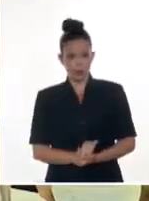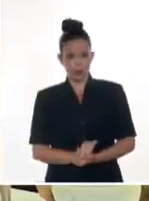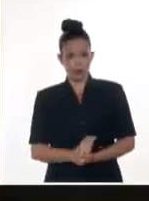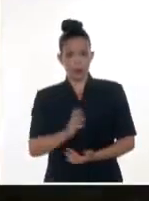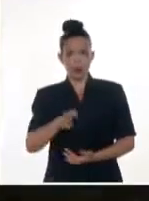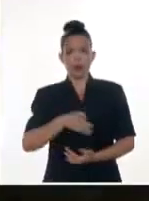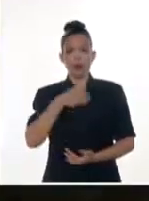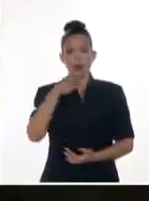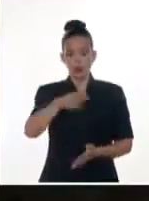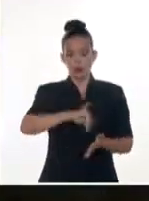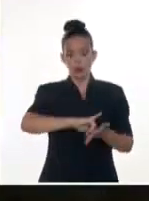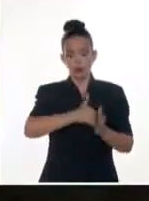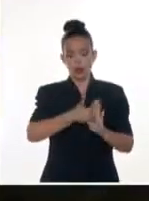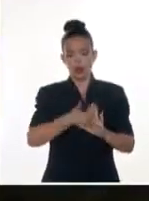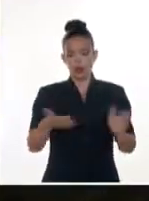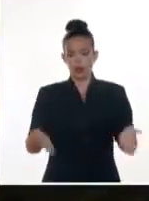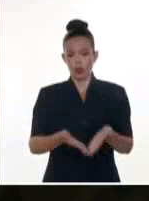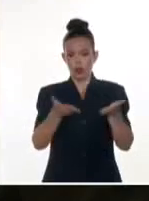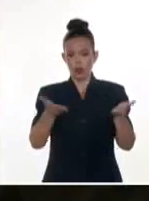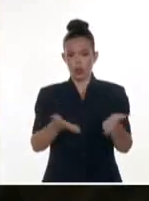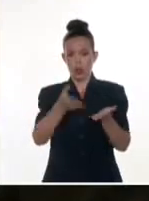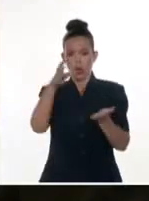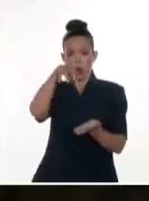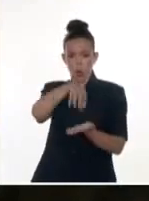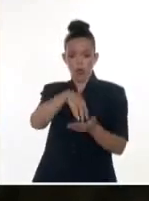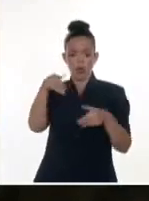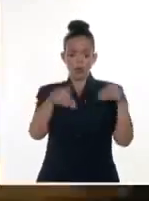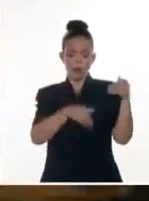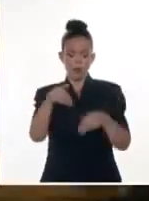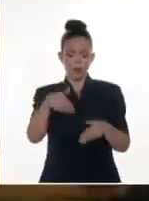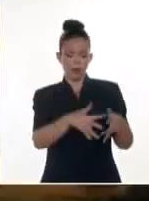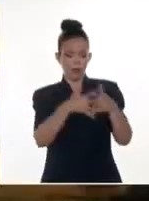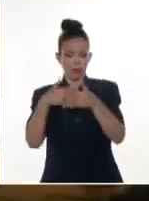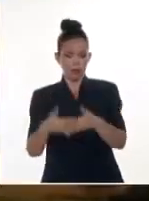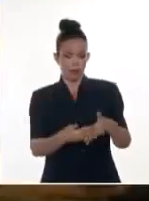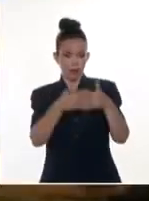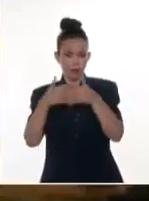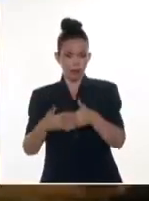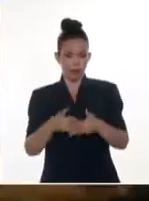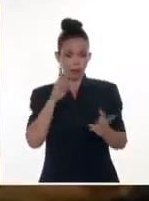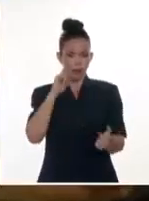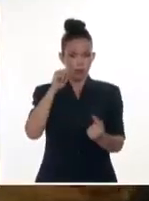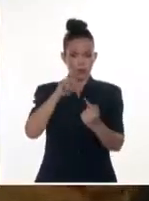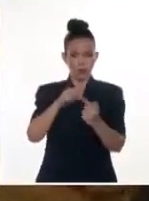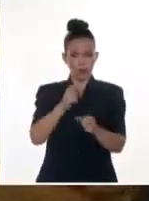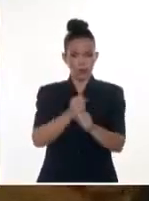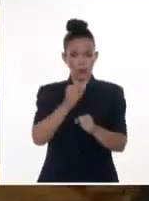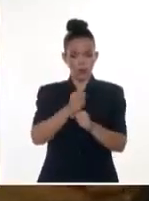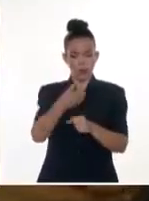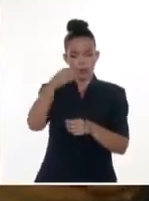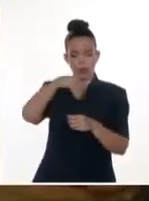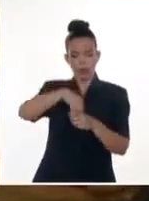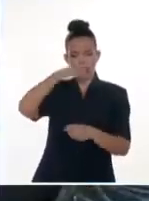proyectos de desarrollo local y otros entendimientos como parte de su programa de trabajo en Cuba, que